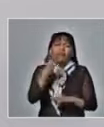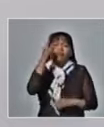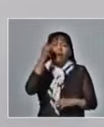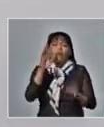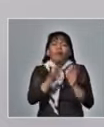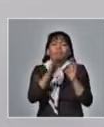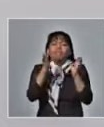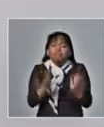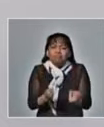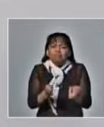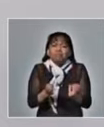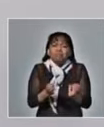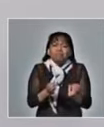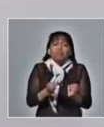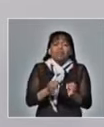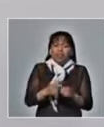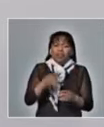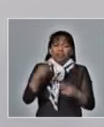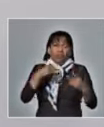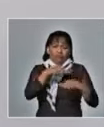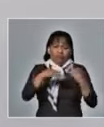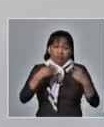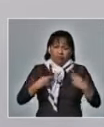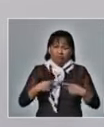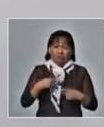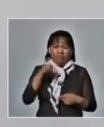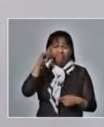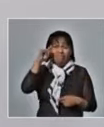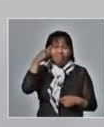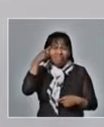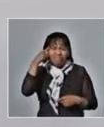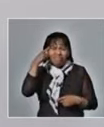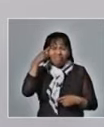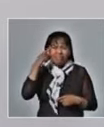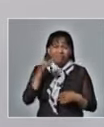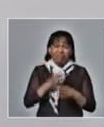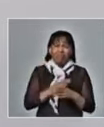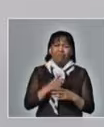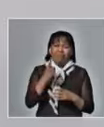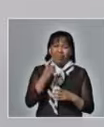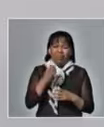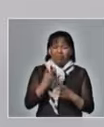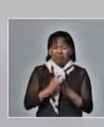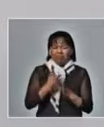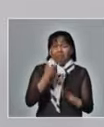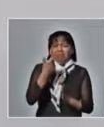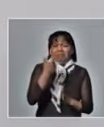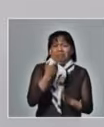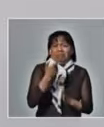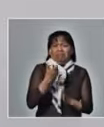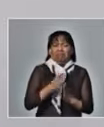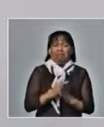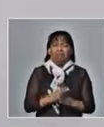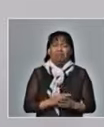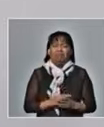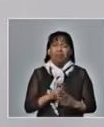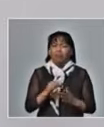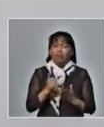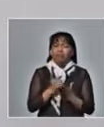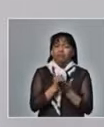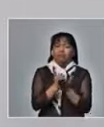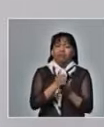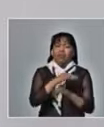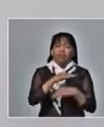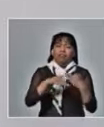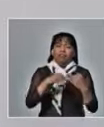Que, por cierto, a la gente la tiene muy enojada, muy molesta. El servicio es malo, es caro y no ayuda a la gente. Y al